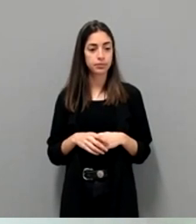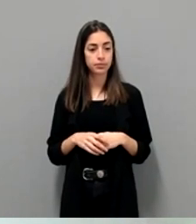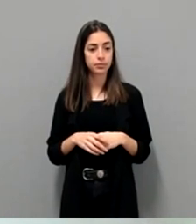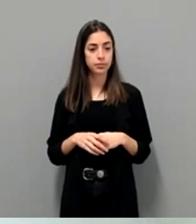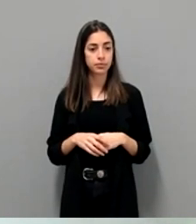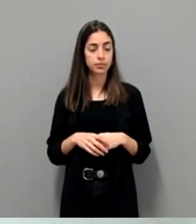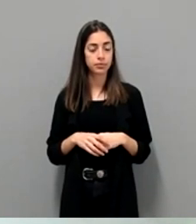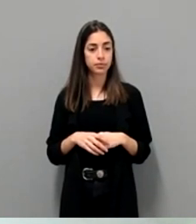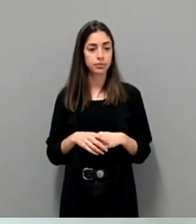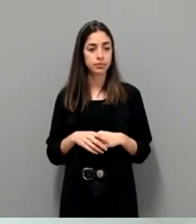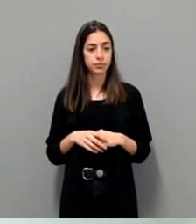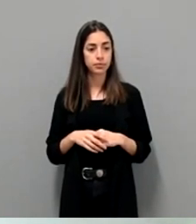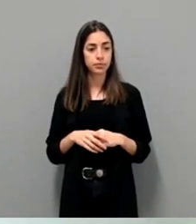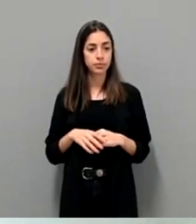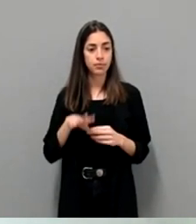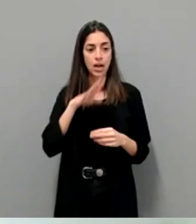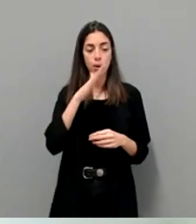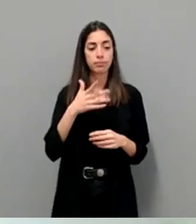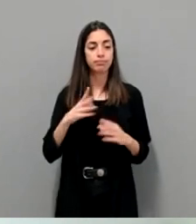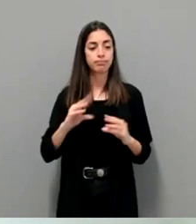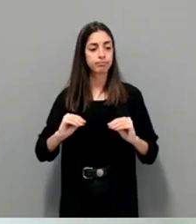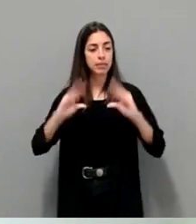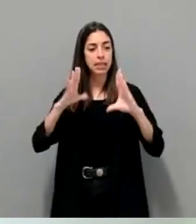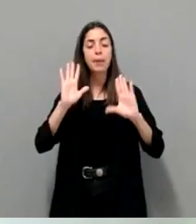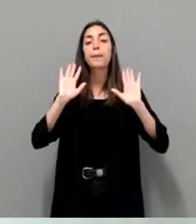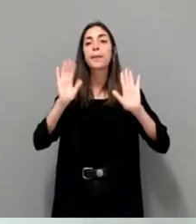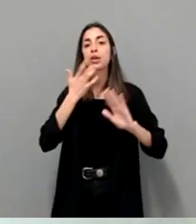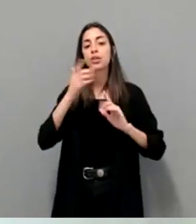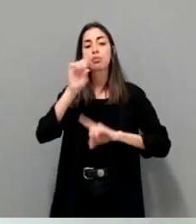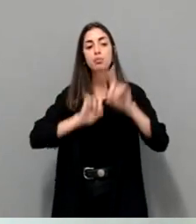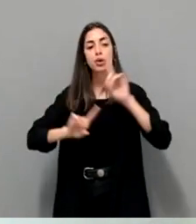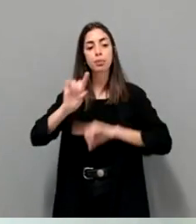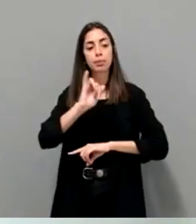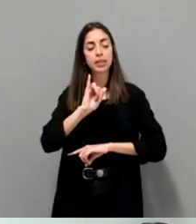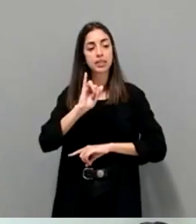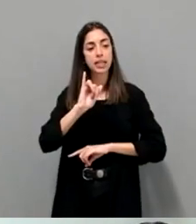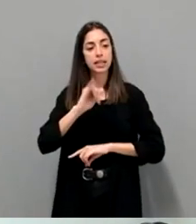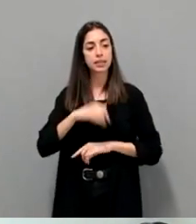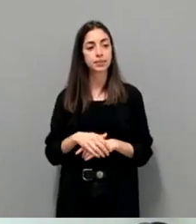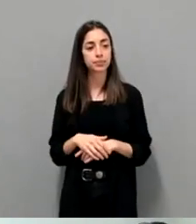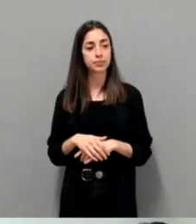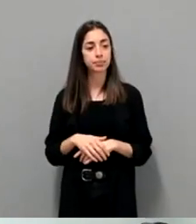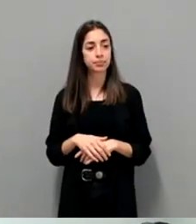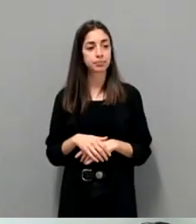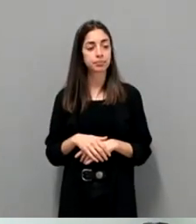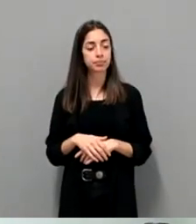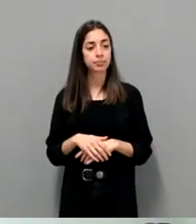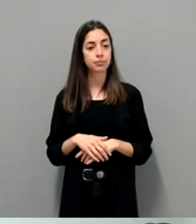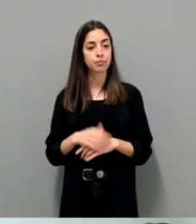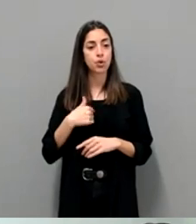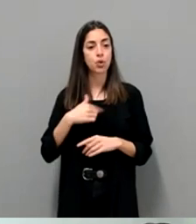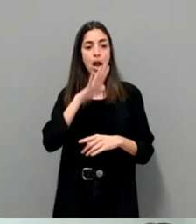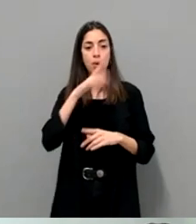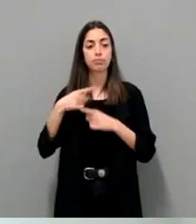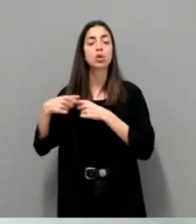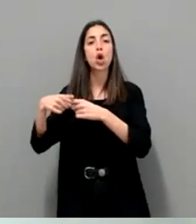Te he dado para que lo actives. Pero bueno, si tienes problemas, mira. Yo te voy a compartir una